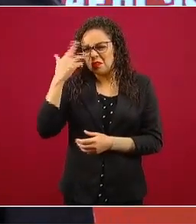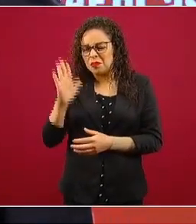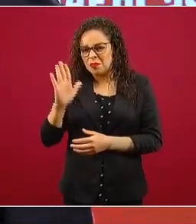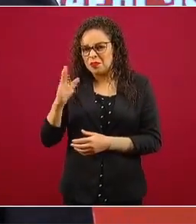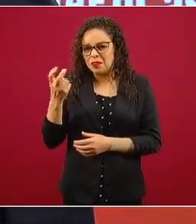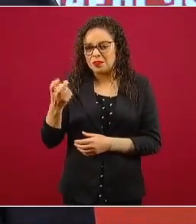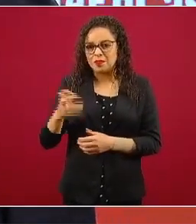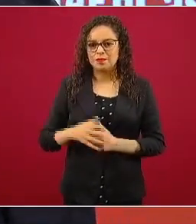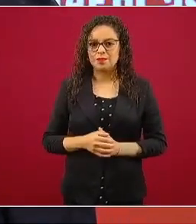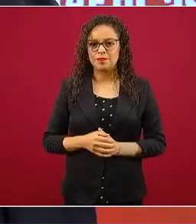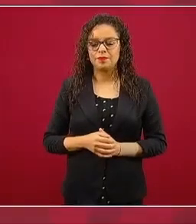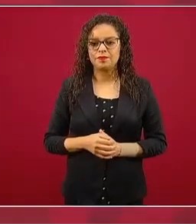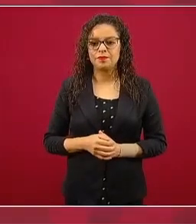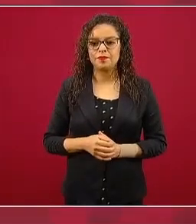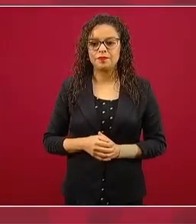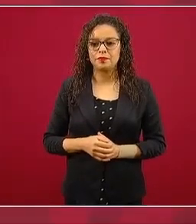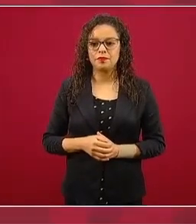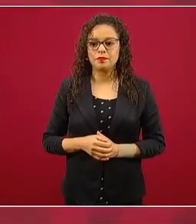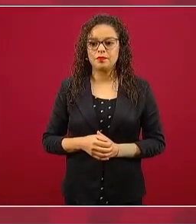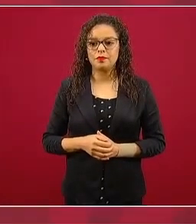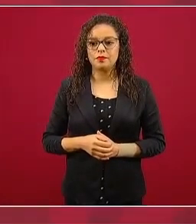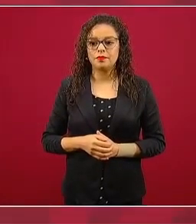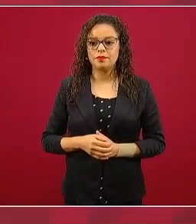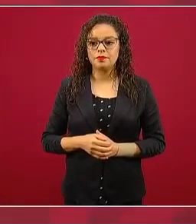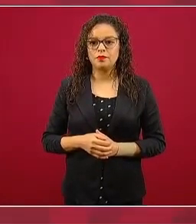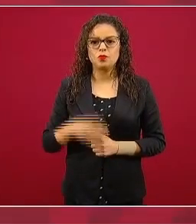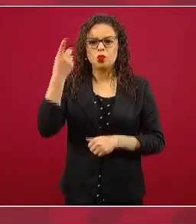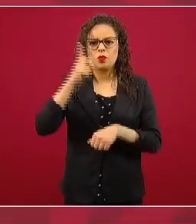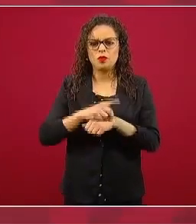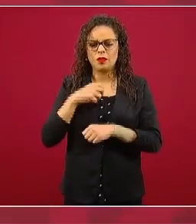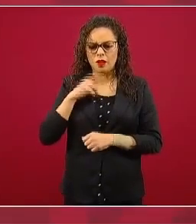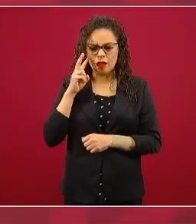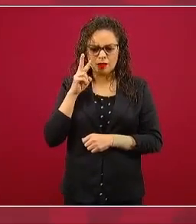Al otro día estaba yo viendo la estructura,